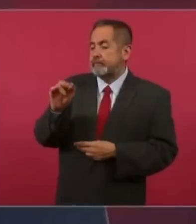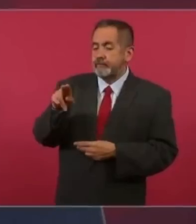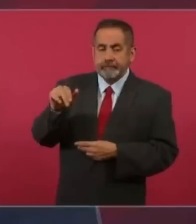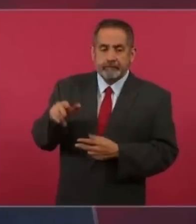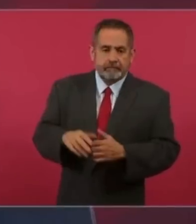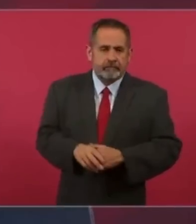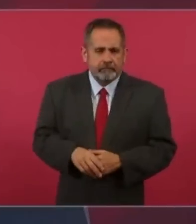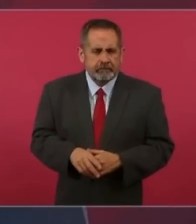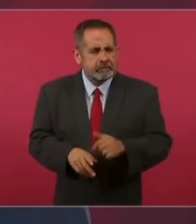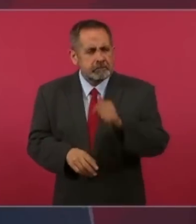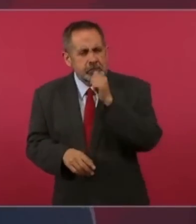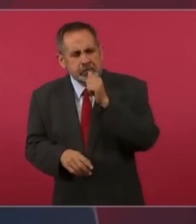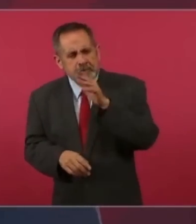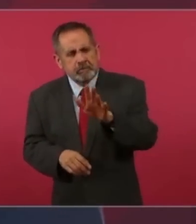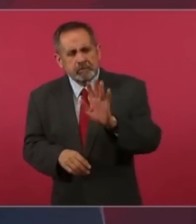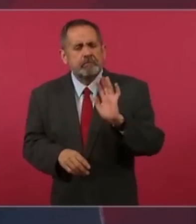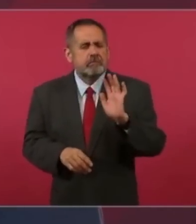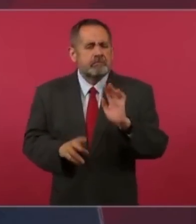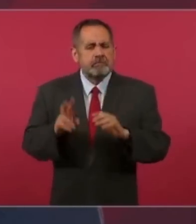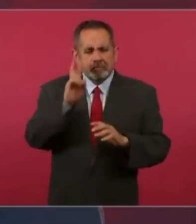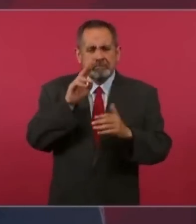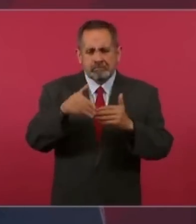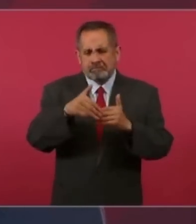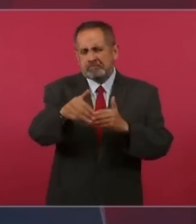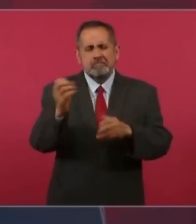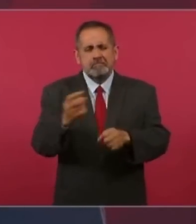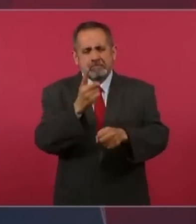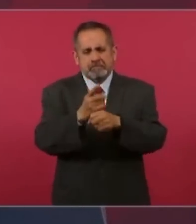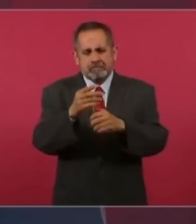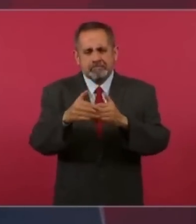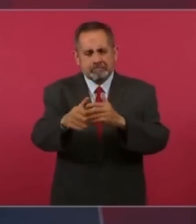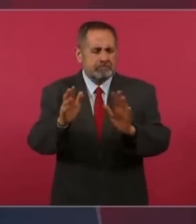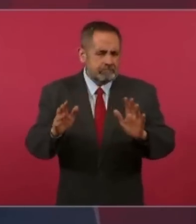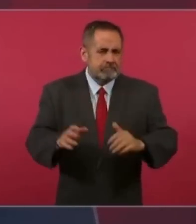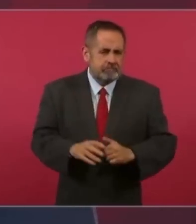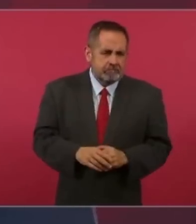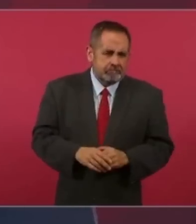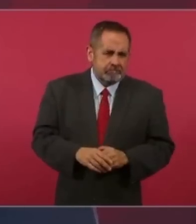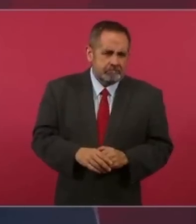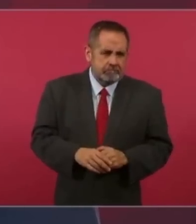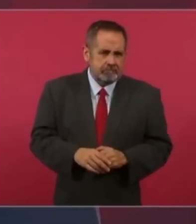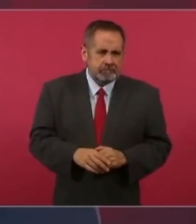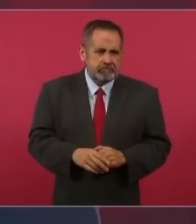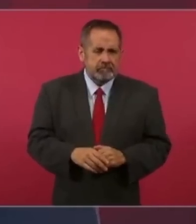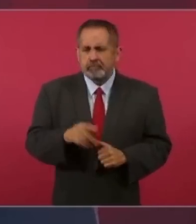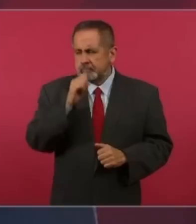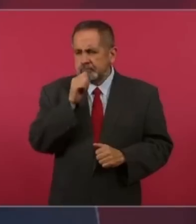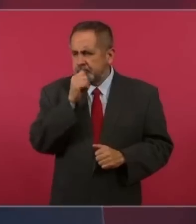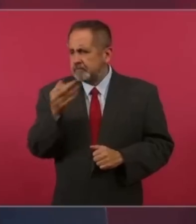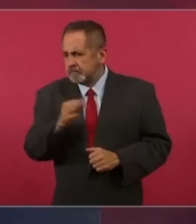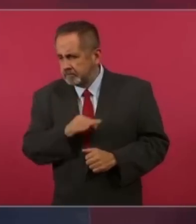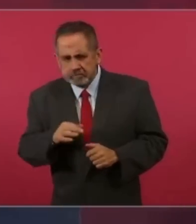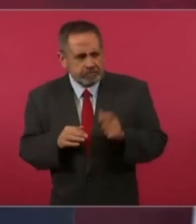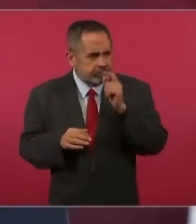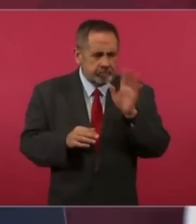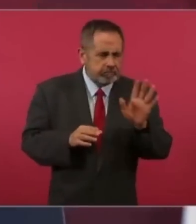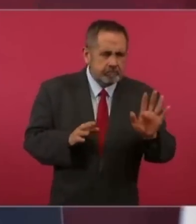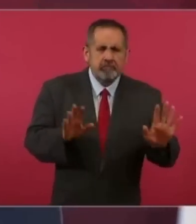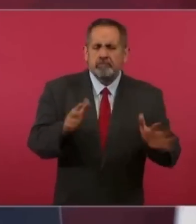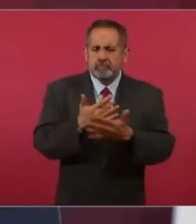No, todavía, pero va a haber oportunidad. ¿Nos va a invitar para aquí de hacerlo, a Palacio? Decirle a los